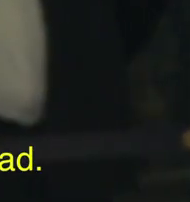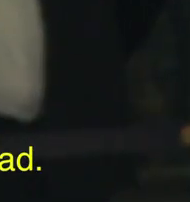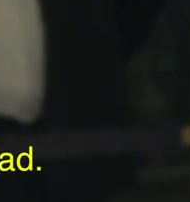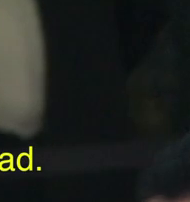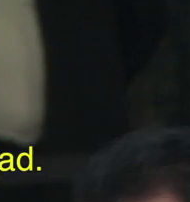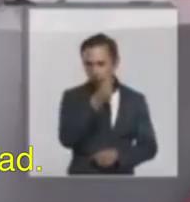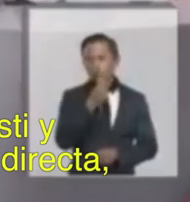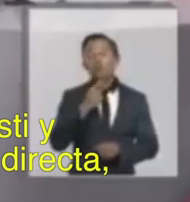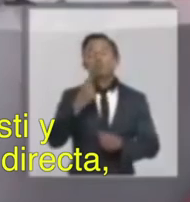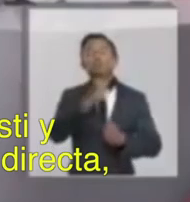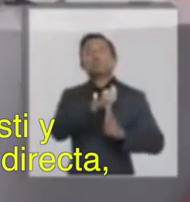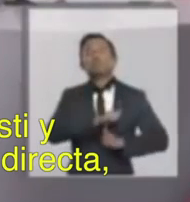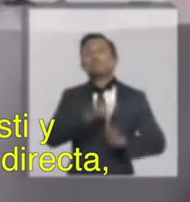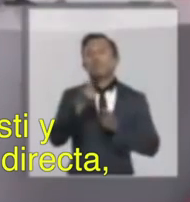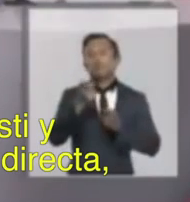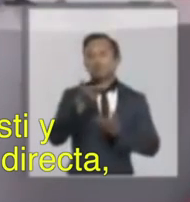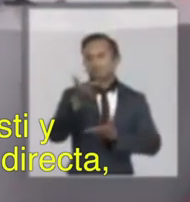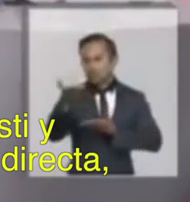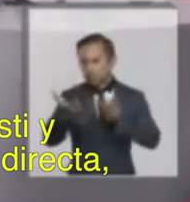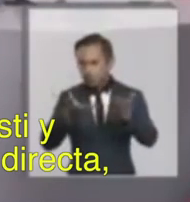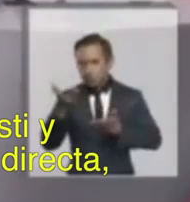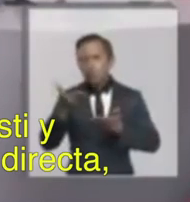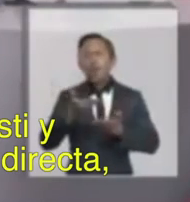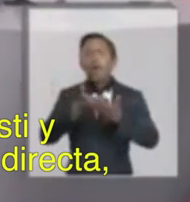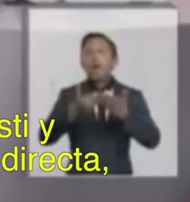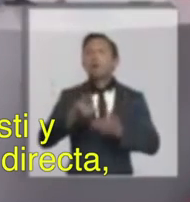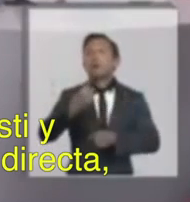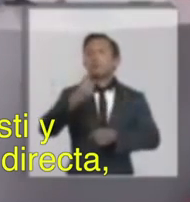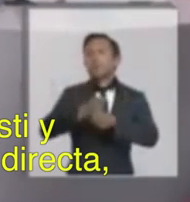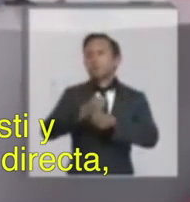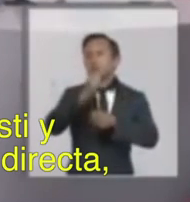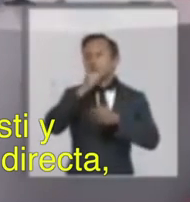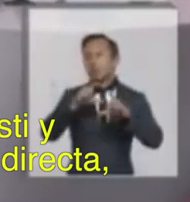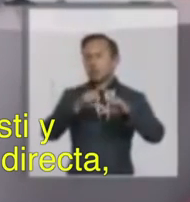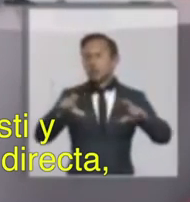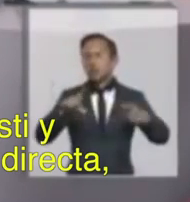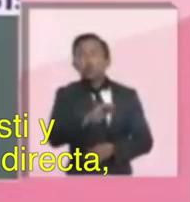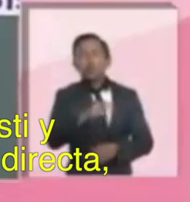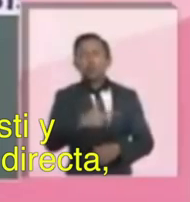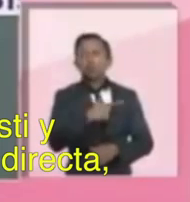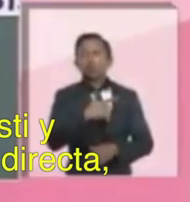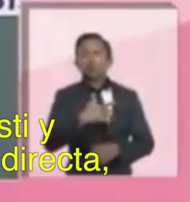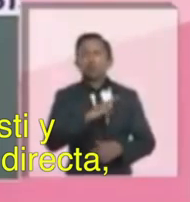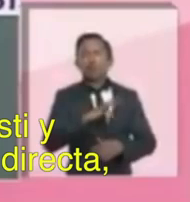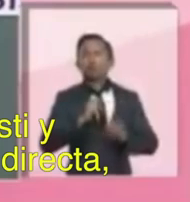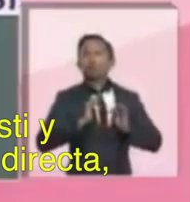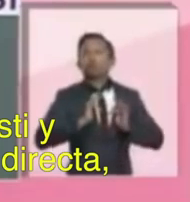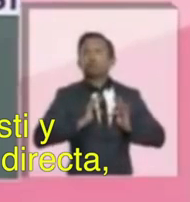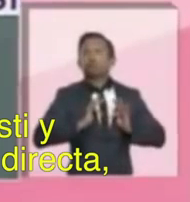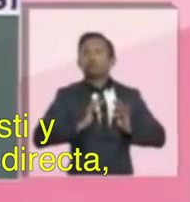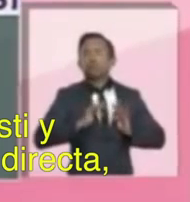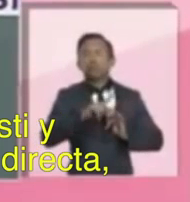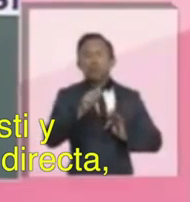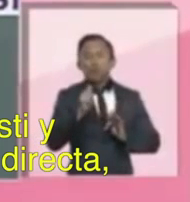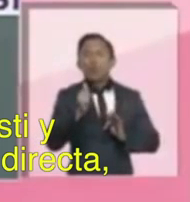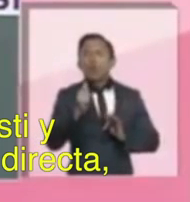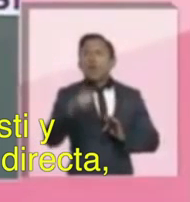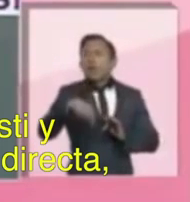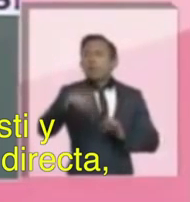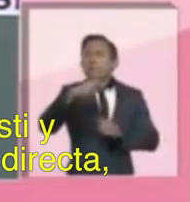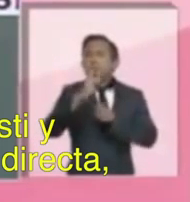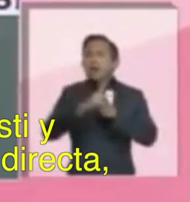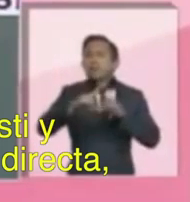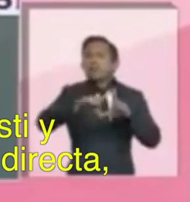de vulnerabilidad. Con la moderación a cargo de Denise Merker, Azucena Uresti y Sergio Sarmiento, el INE destacó que se